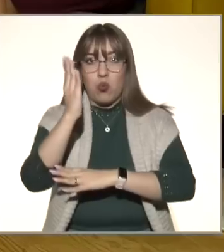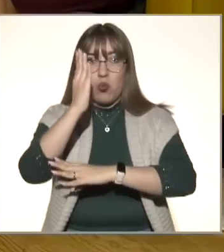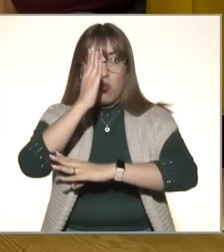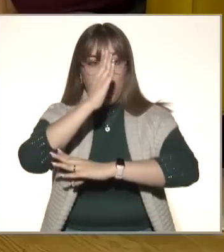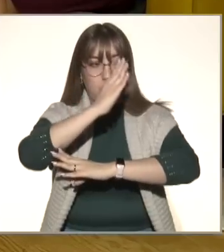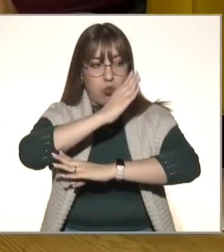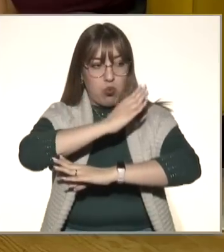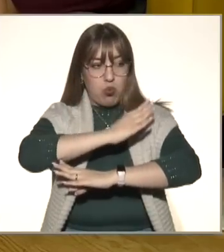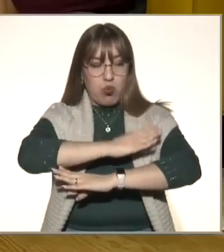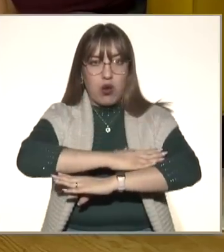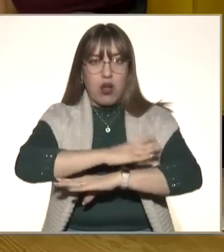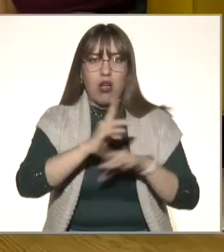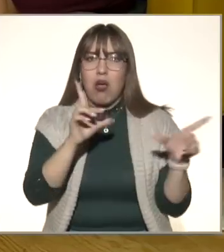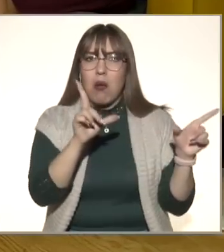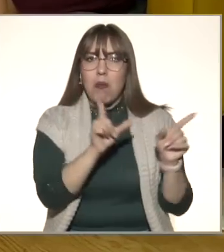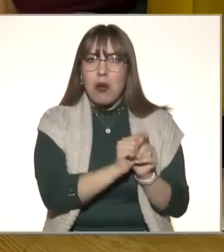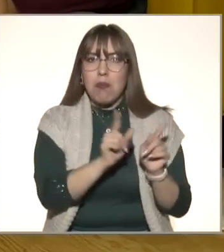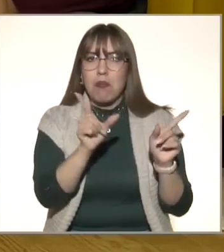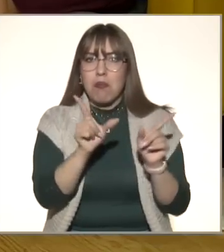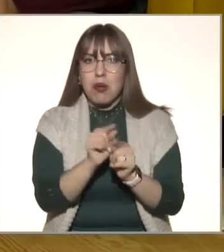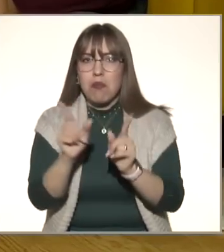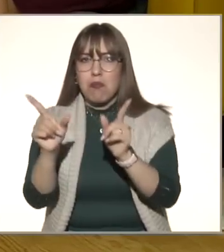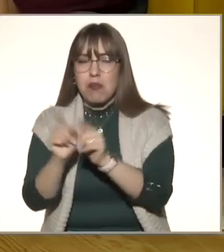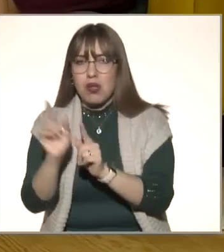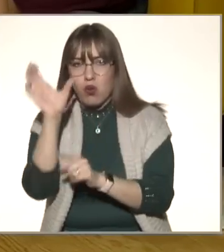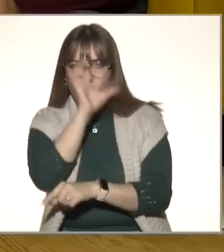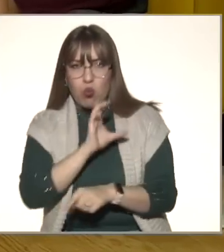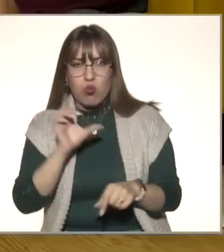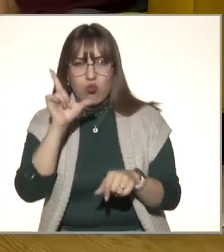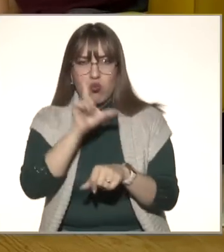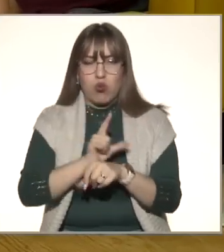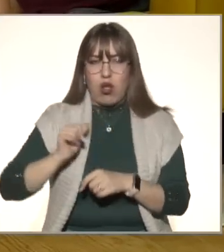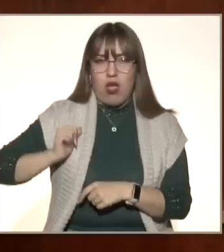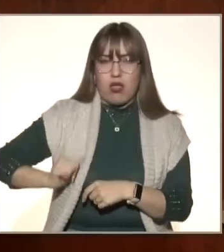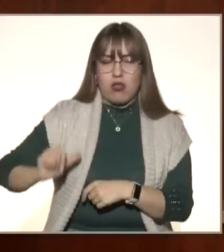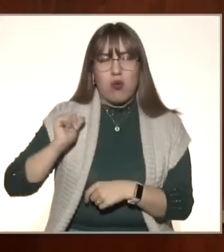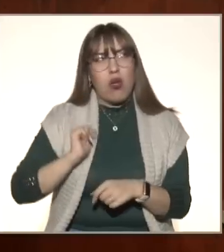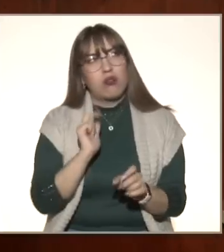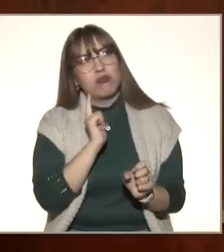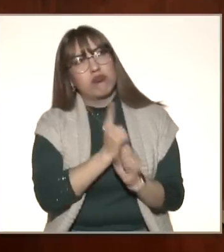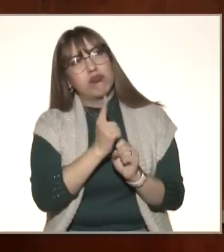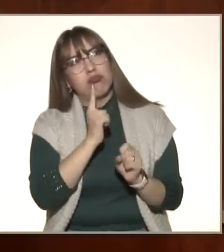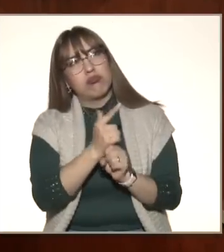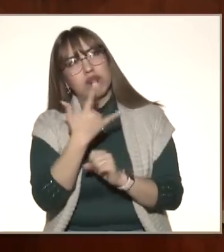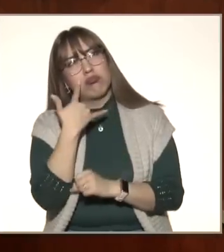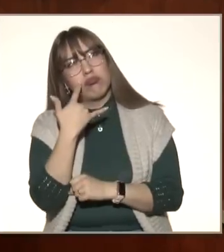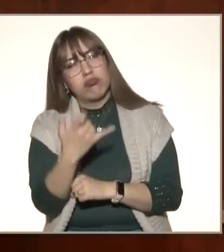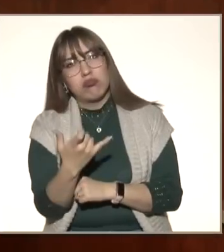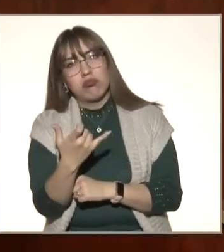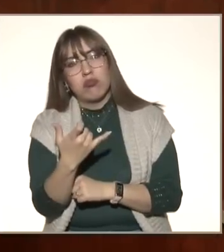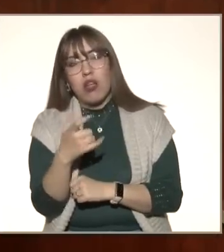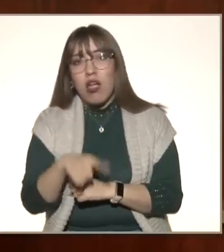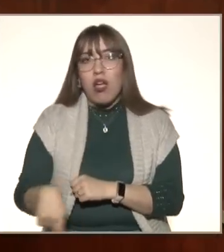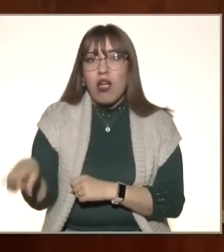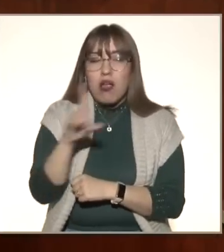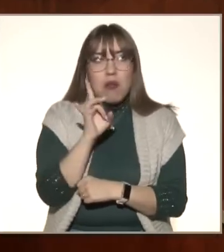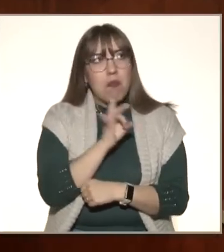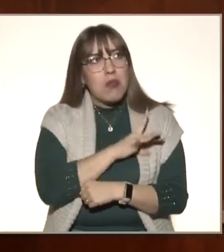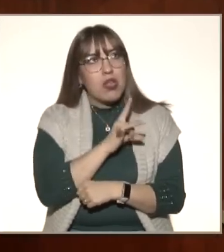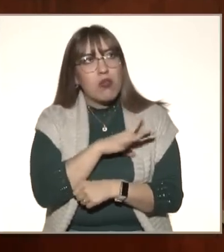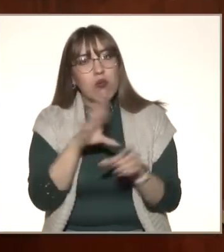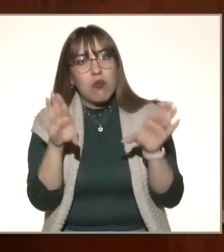lo notaban las culturas antiguas. El miedo era que el sol fuera a desaparecer y somos una cultura solar totalmente,